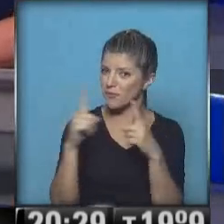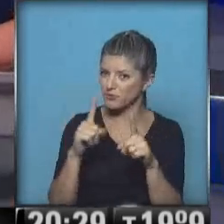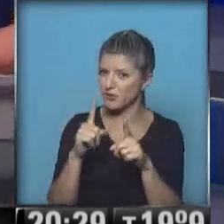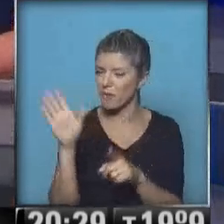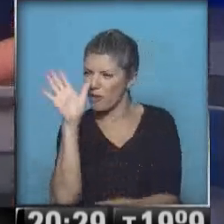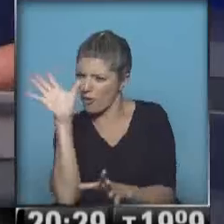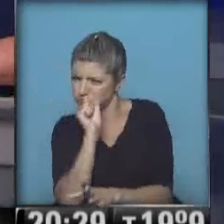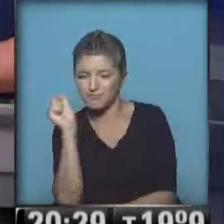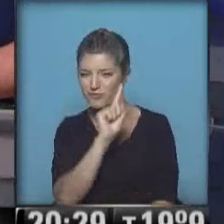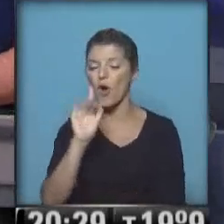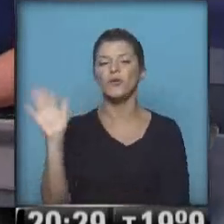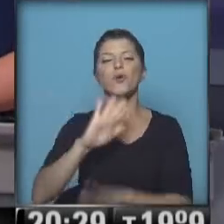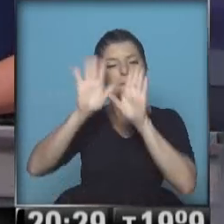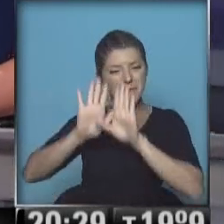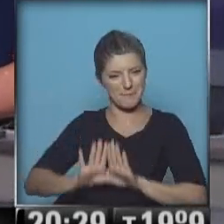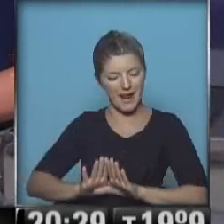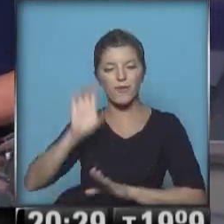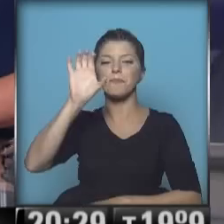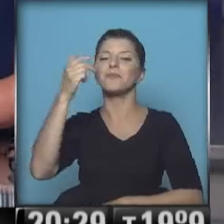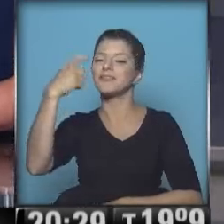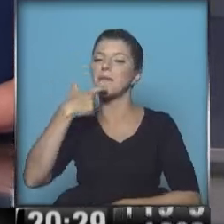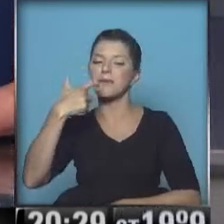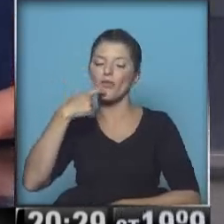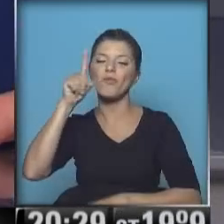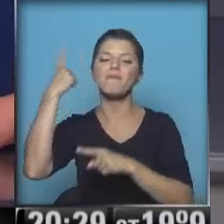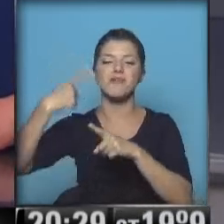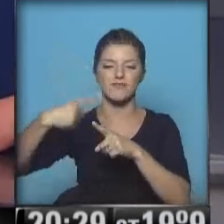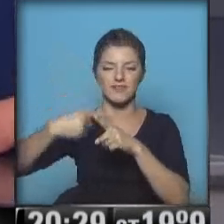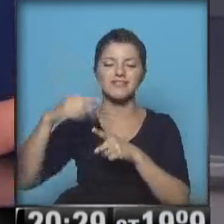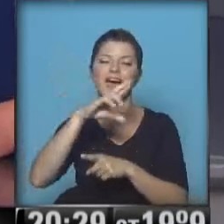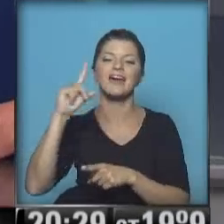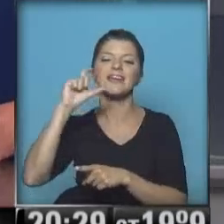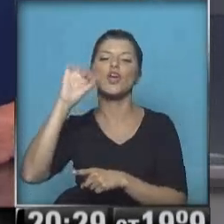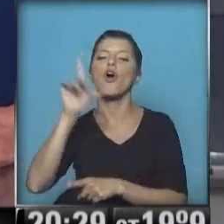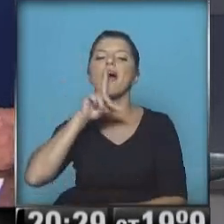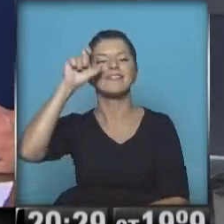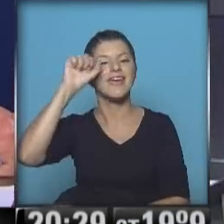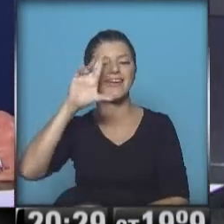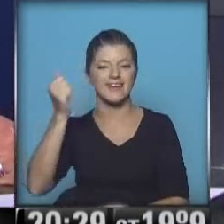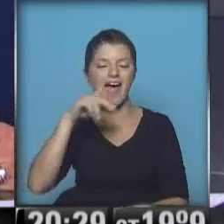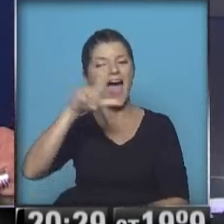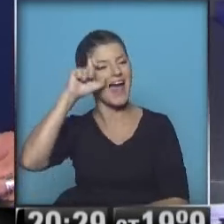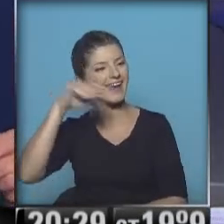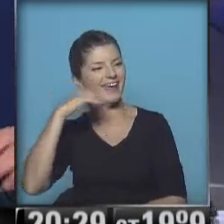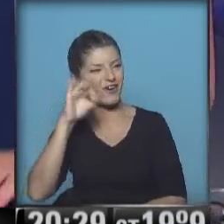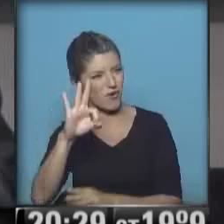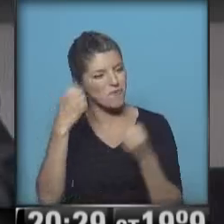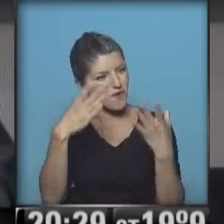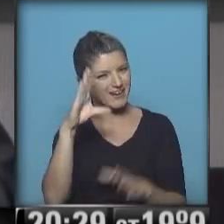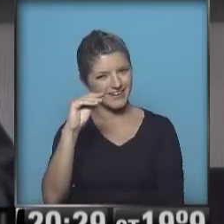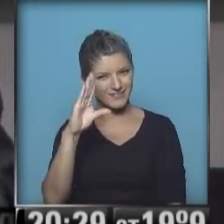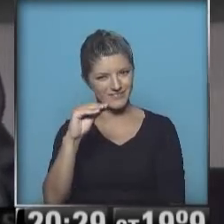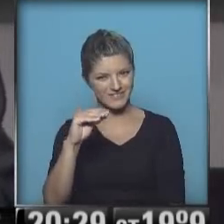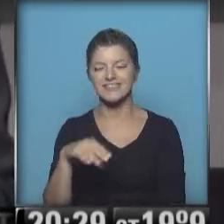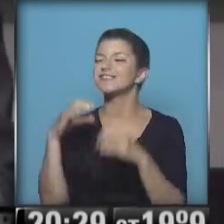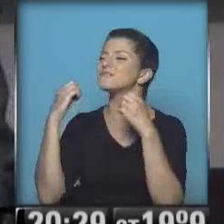Todo esto en la ciudad de Mendoza para la fiesta ricotera y está aquí para contarlo Alejo Álvarez Herrera. Buenas noches, Alejo. Muy buenas